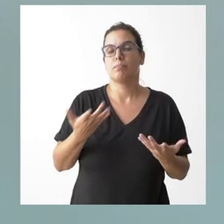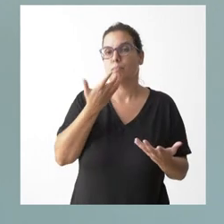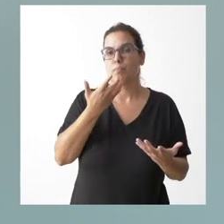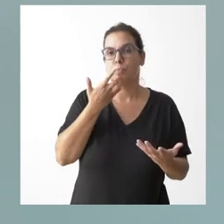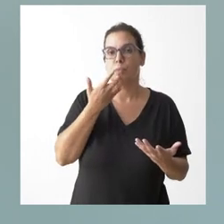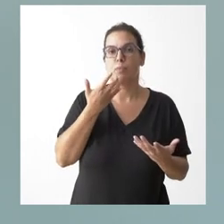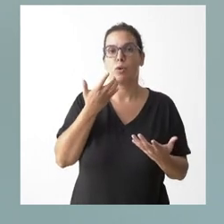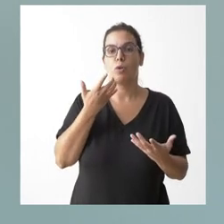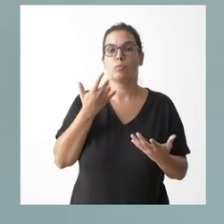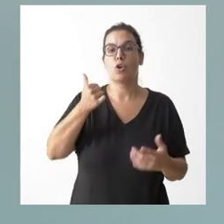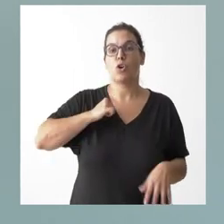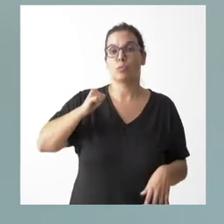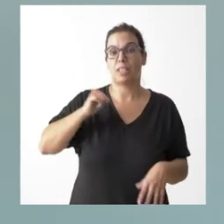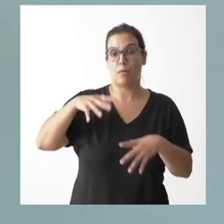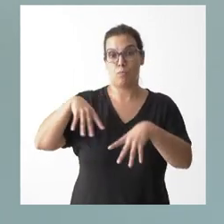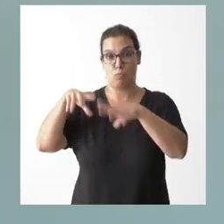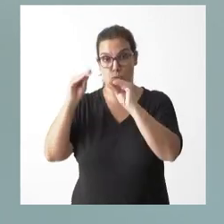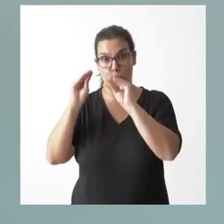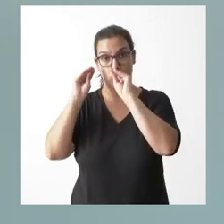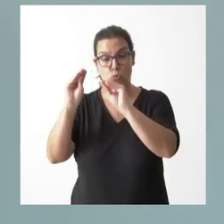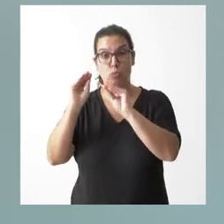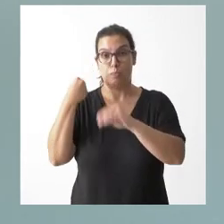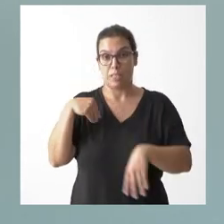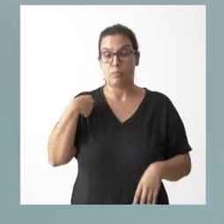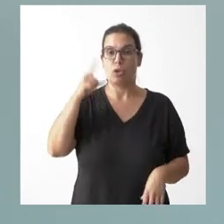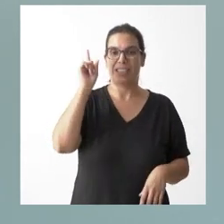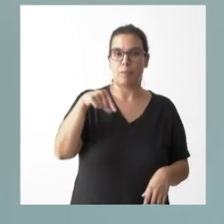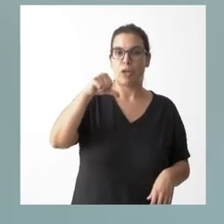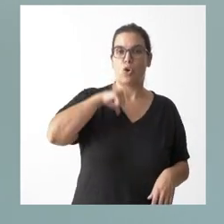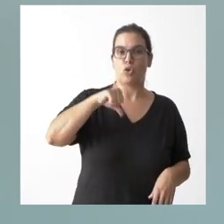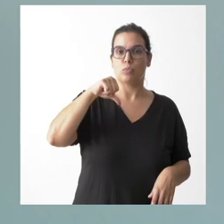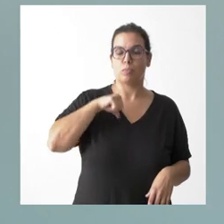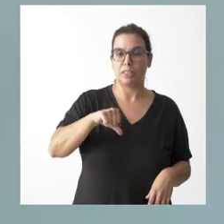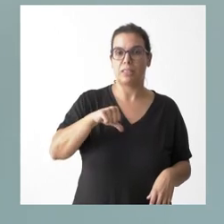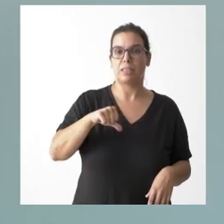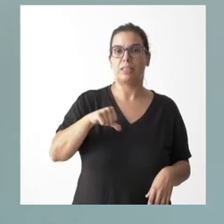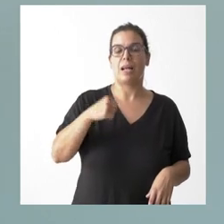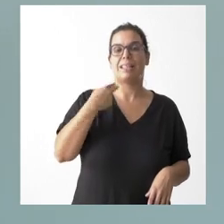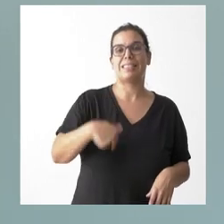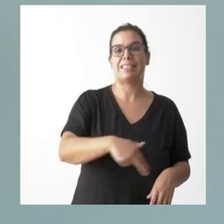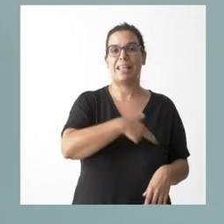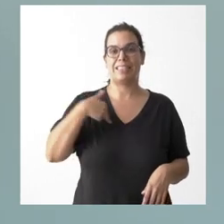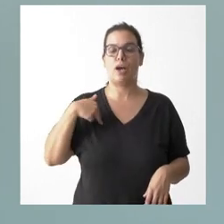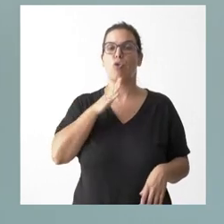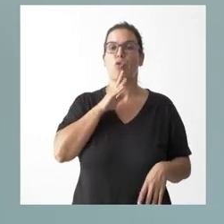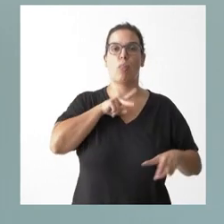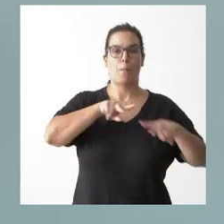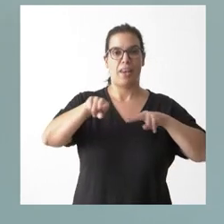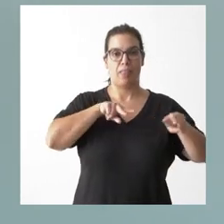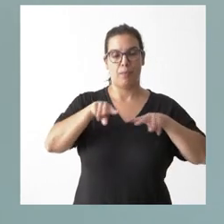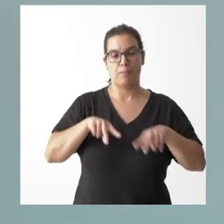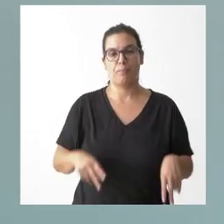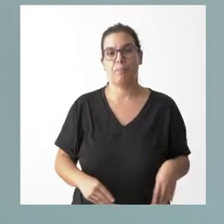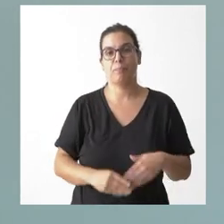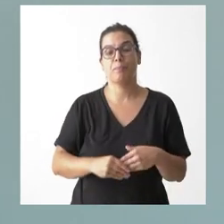el Complejo Hospitalario de Burgos y también en el Complejo Hospitalario Santiago Apóstol en Miranda de Ebro. En